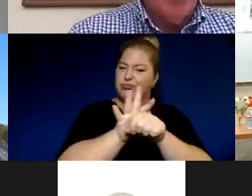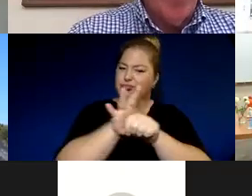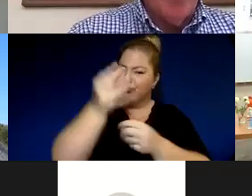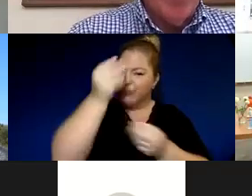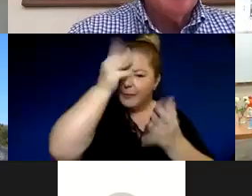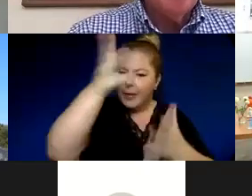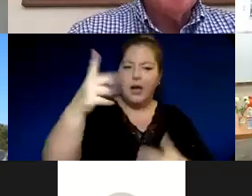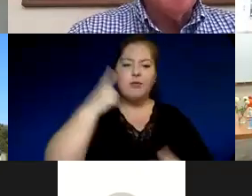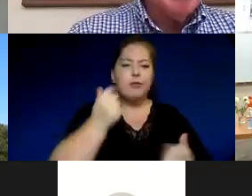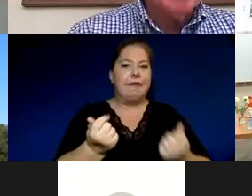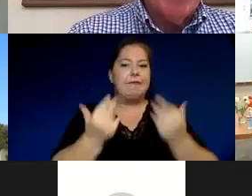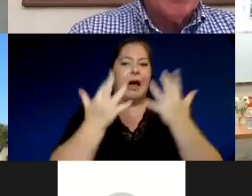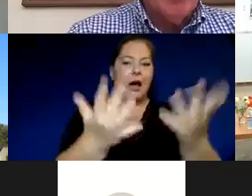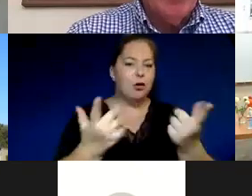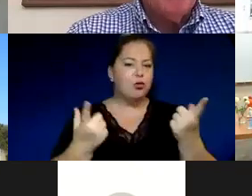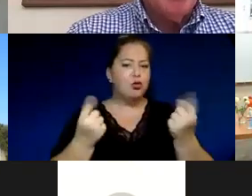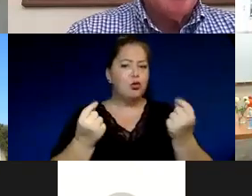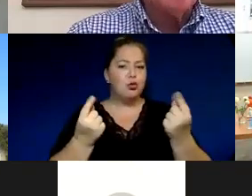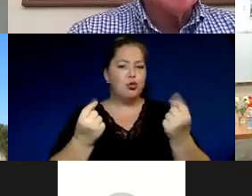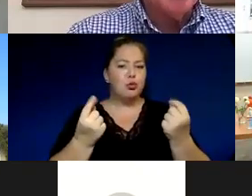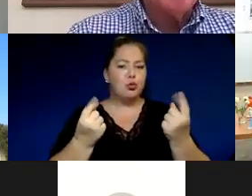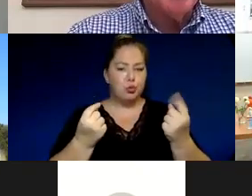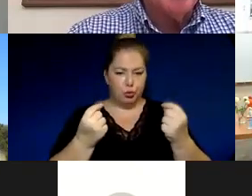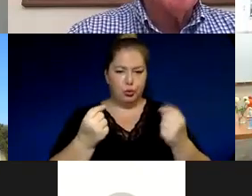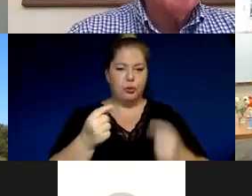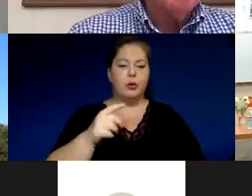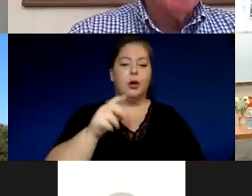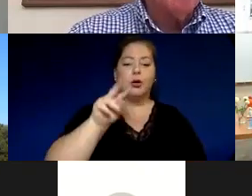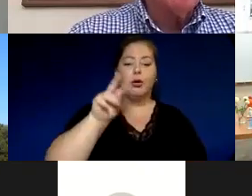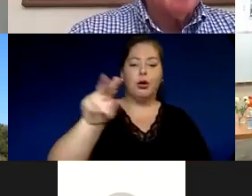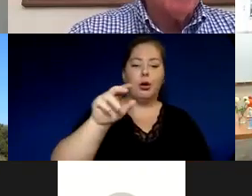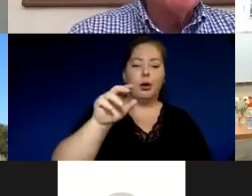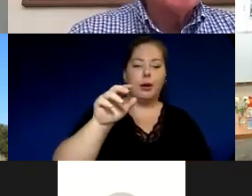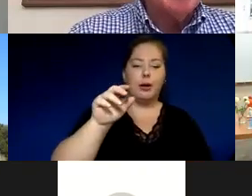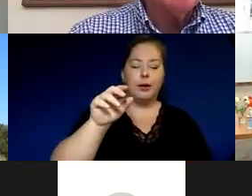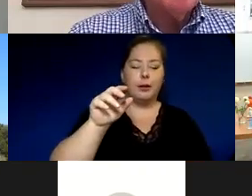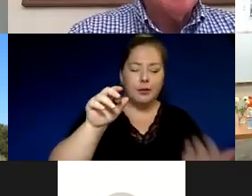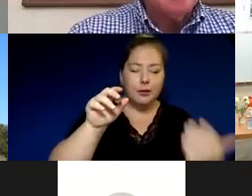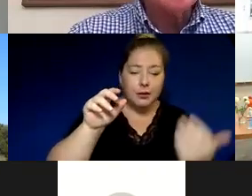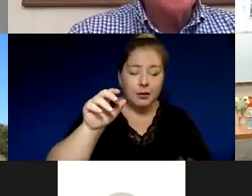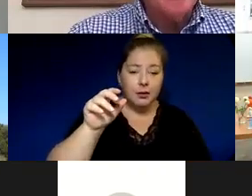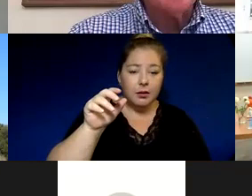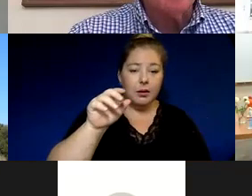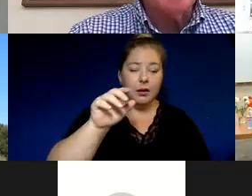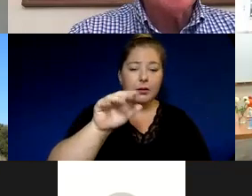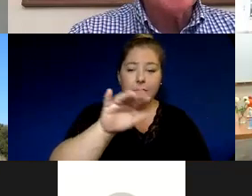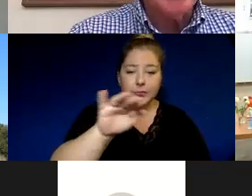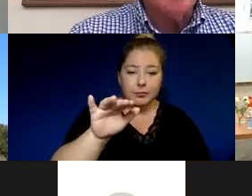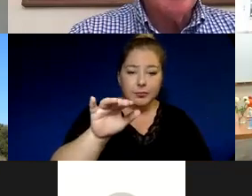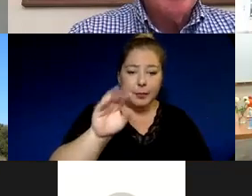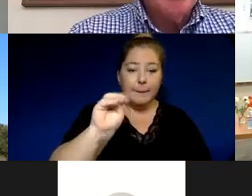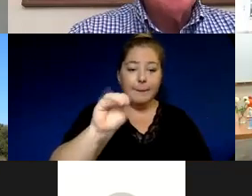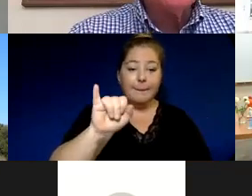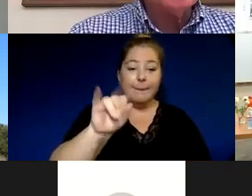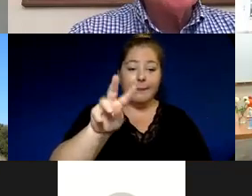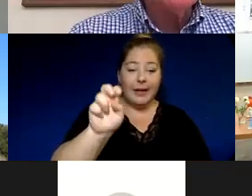Un incendio anterior, pueden allí ir a la página de Mike Thompson, de mi